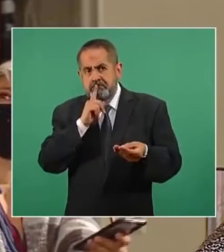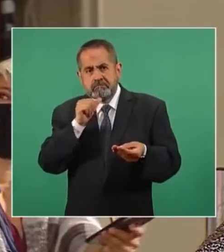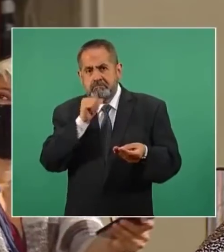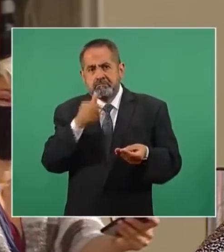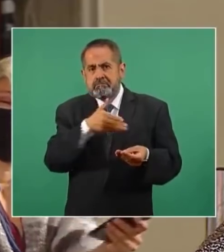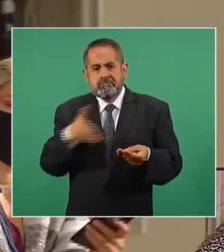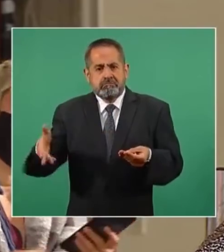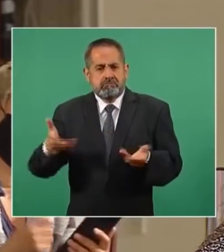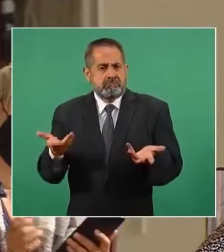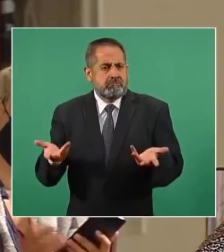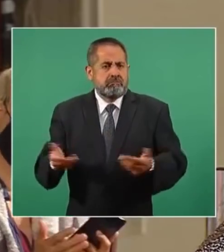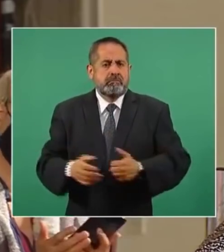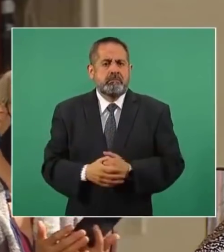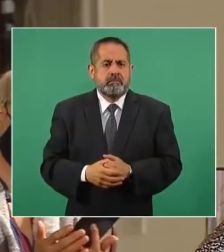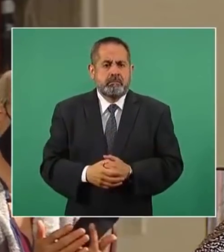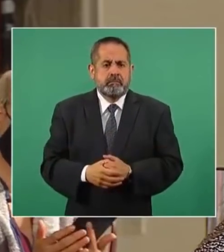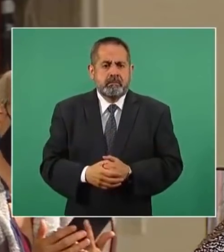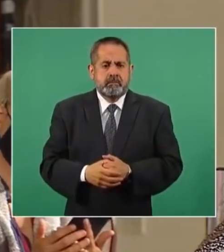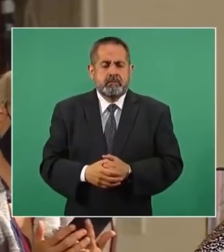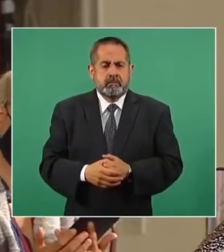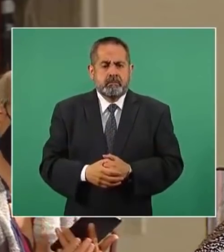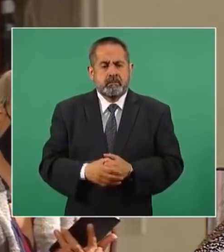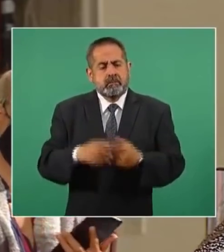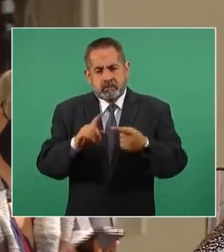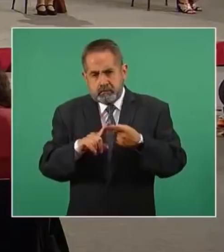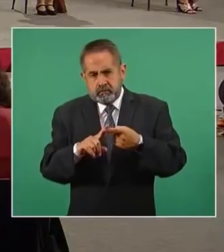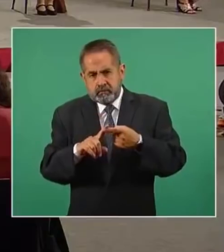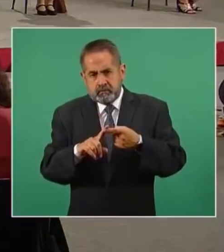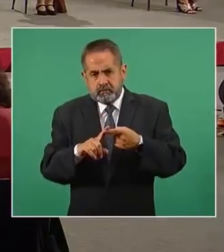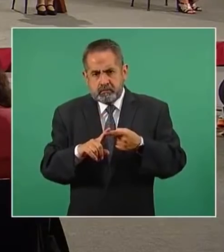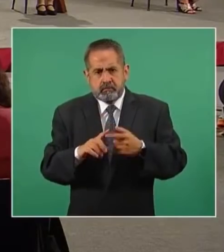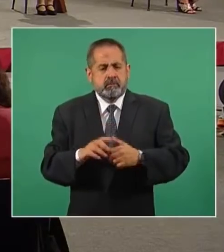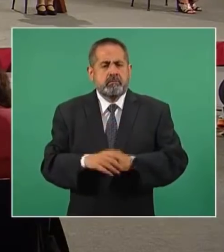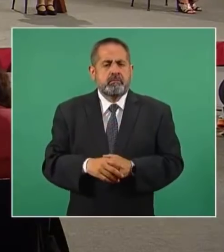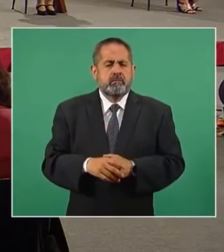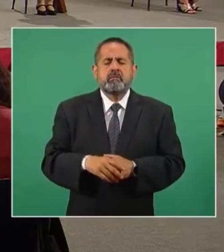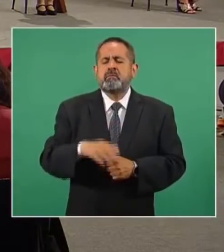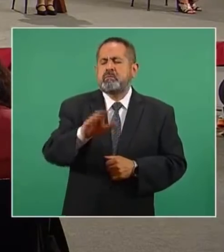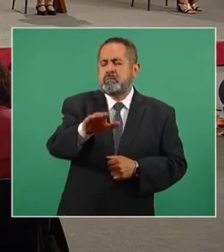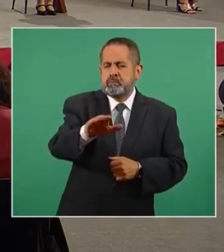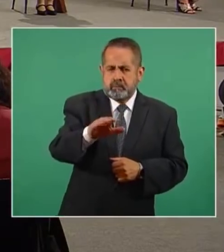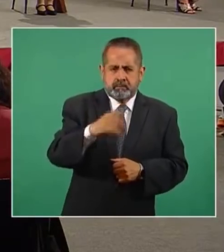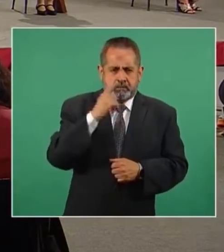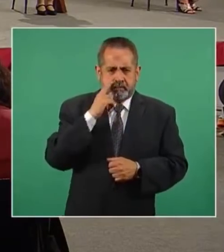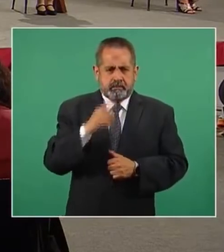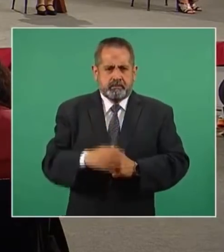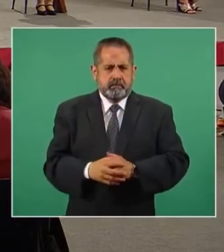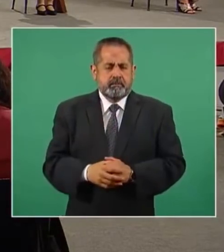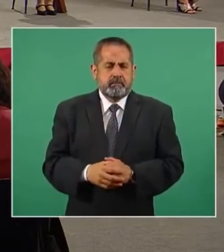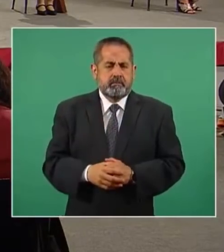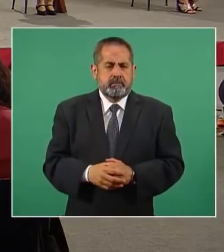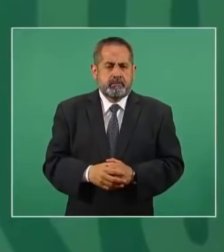medio le doy la siguiente pregunta como si en este caso este